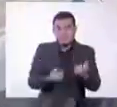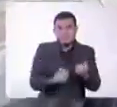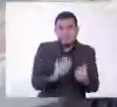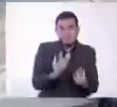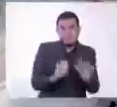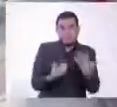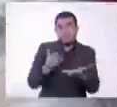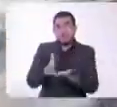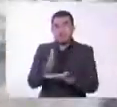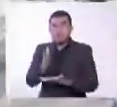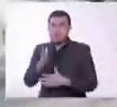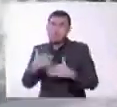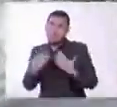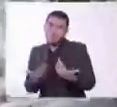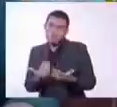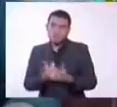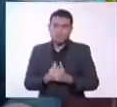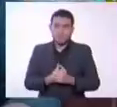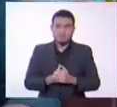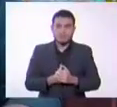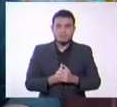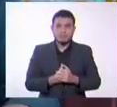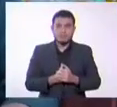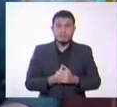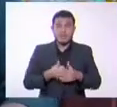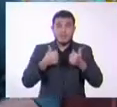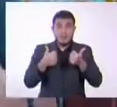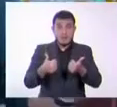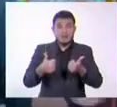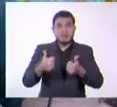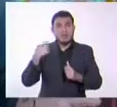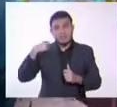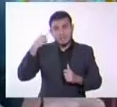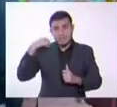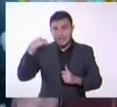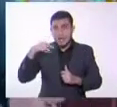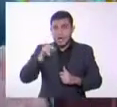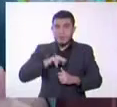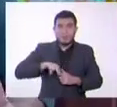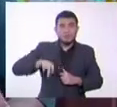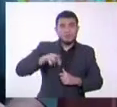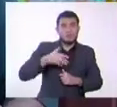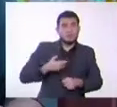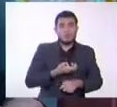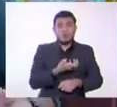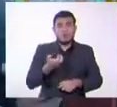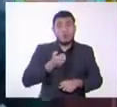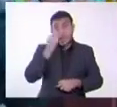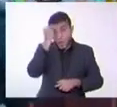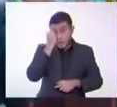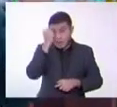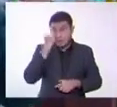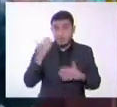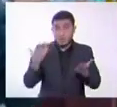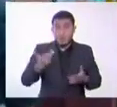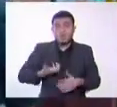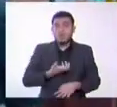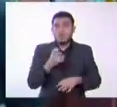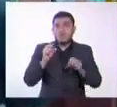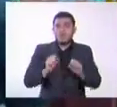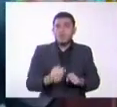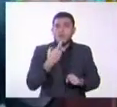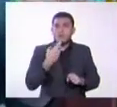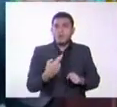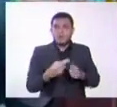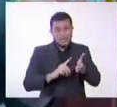de la fauna? Muy bien, amigos, con todo esto que hemos aprendido hoy, podemos contestar las